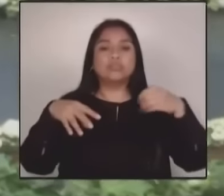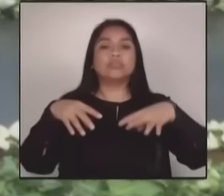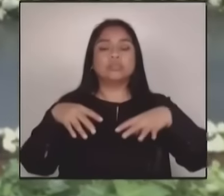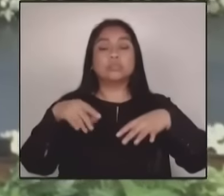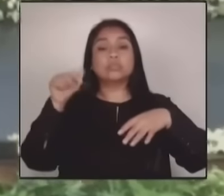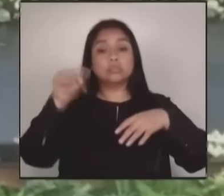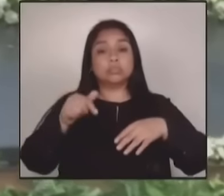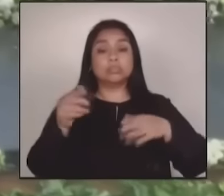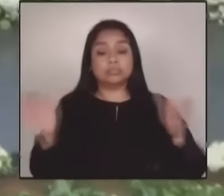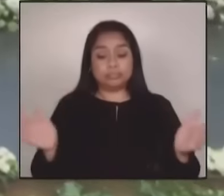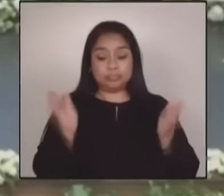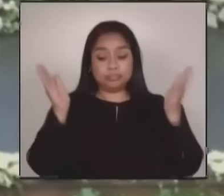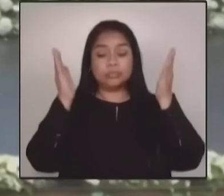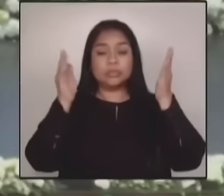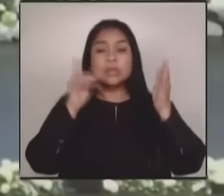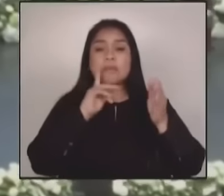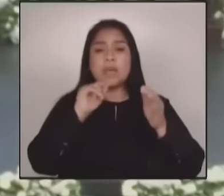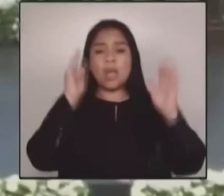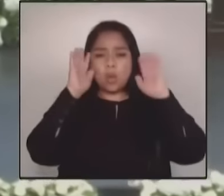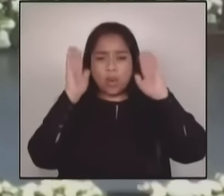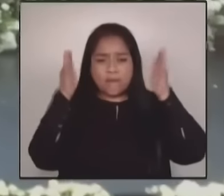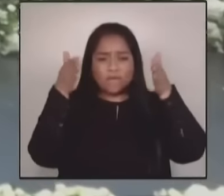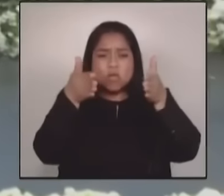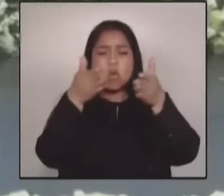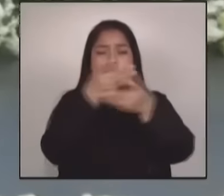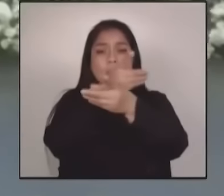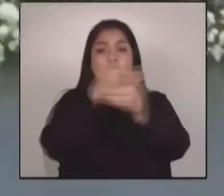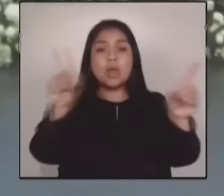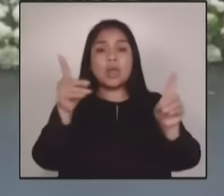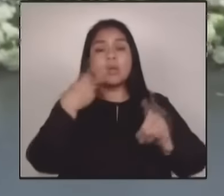Recuperaremos un enfoque democrático en